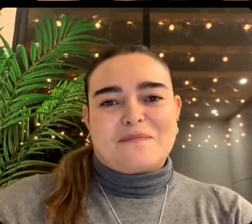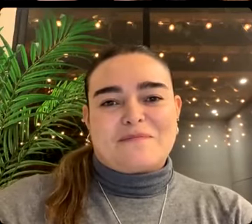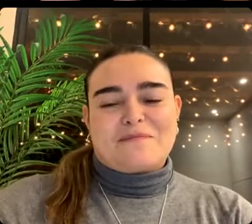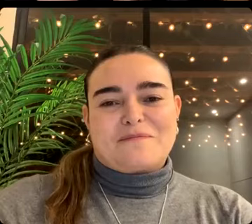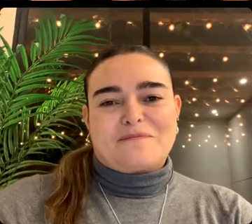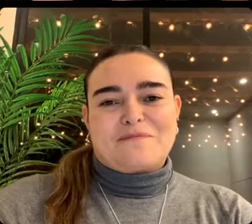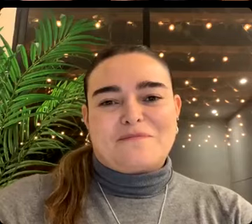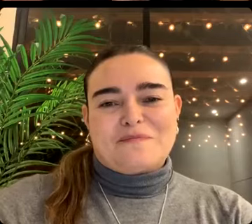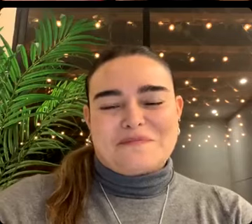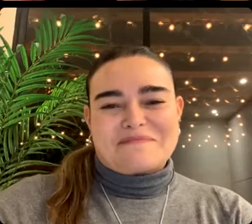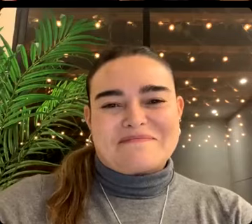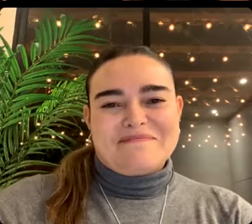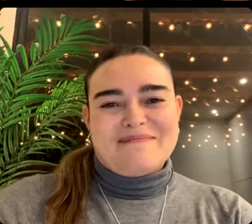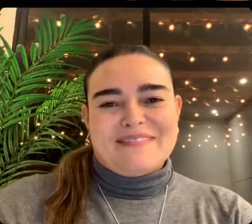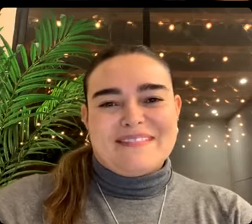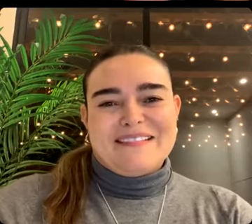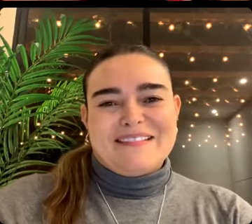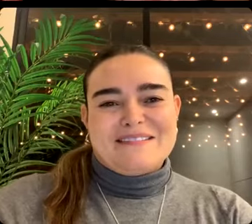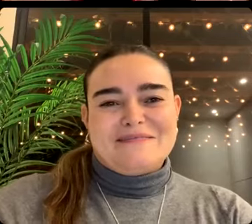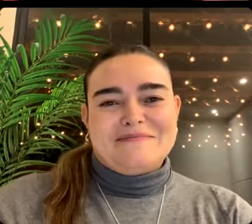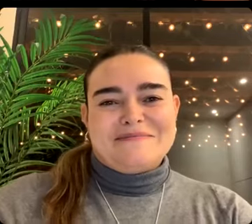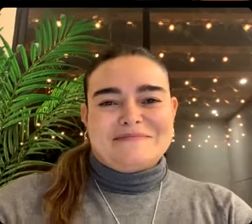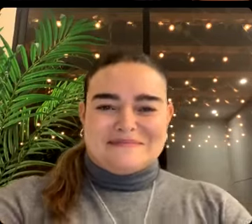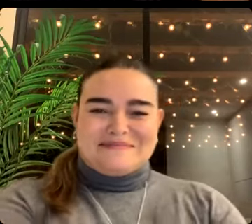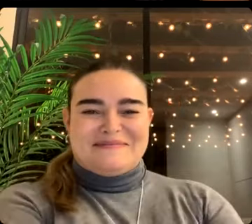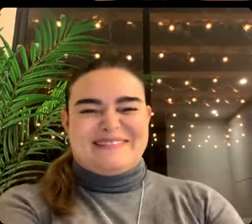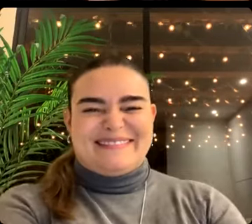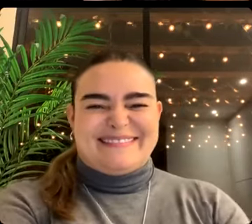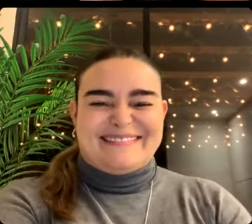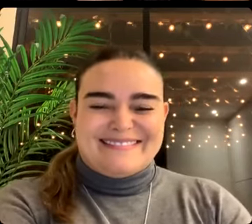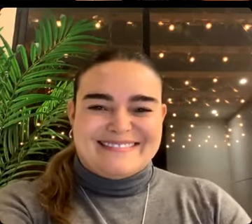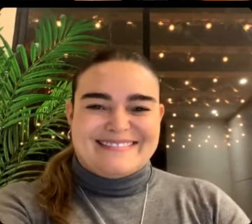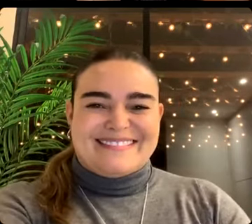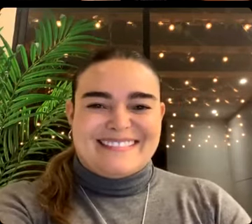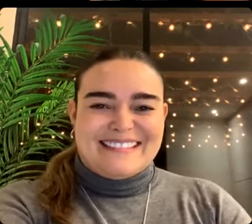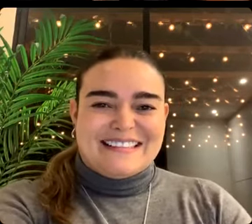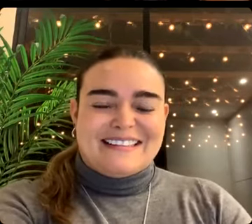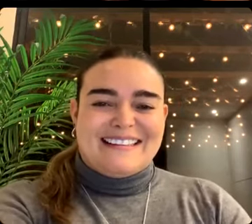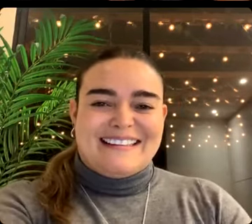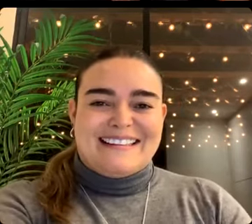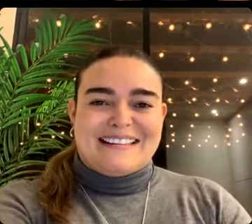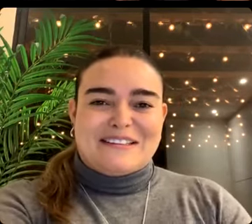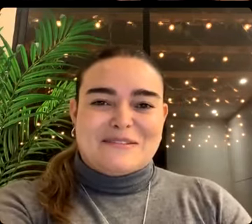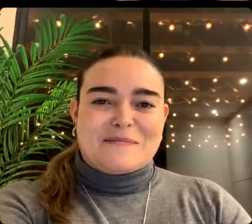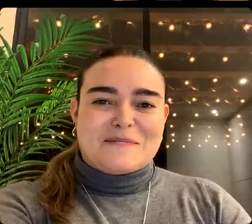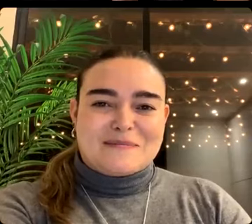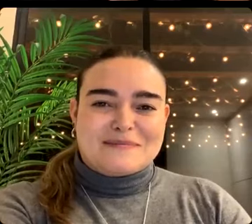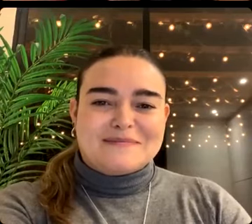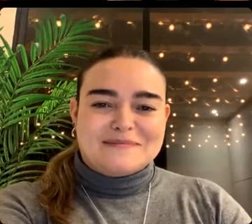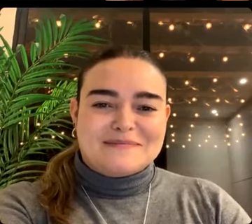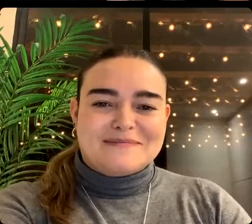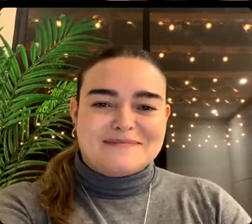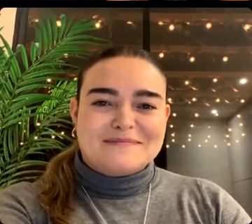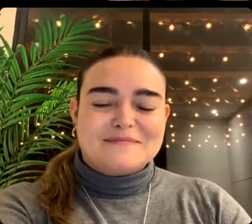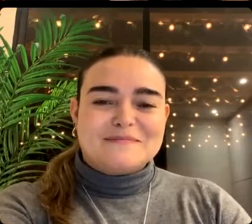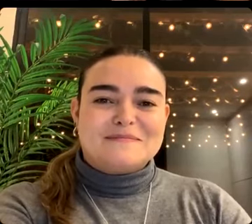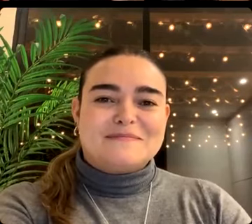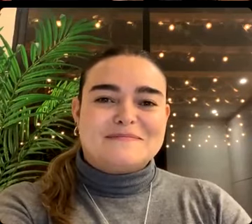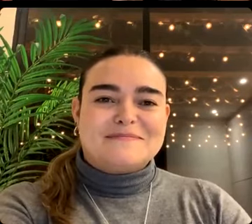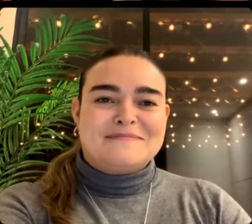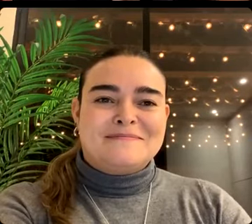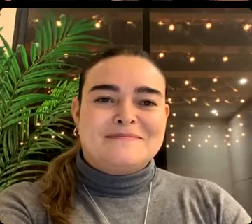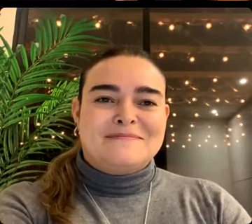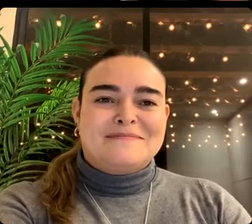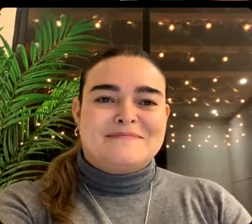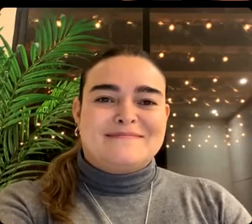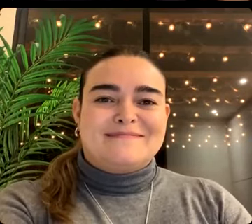yo les contaba cuando yo hacía los lives promocionando la categoría, yo le contaba a la comunidad Smartfins que era muy chistoso porque a mí mi mamá